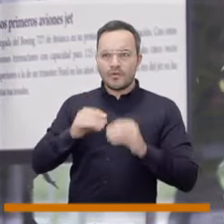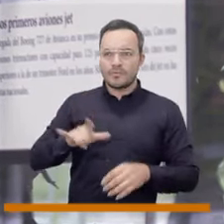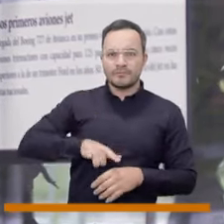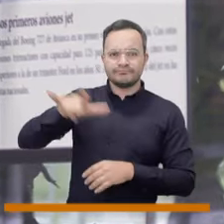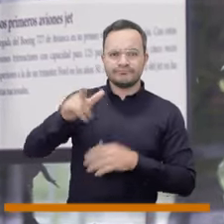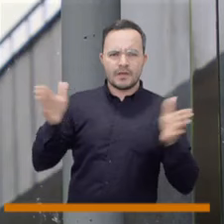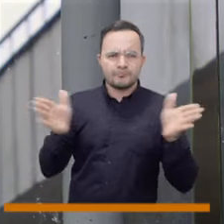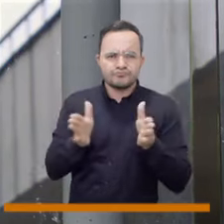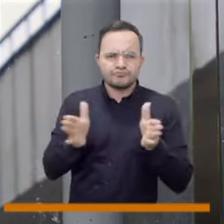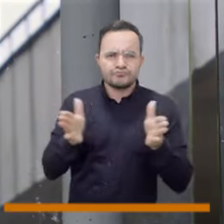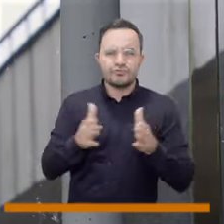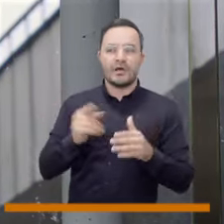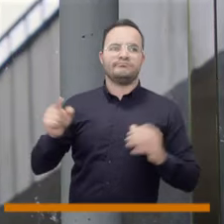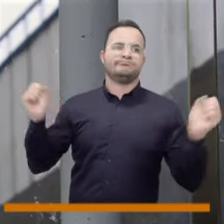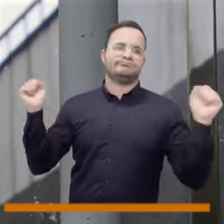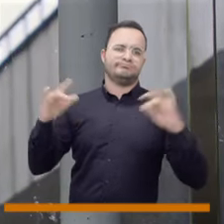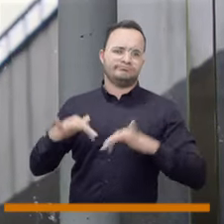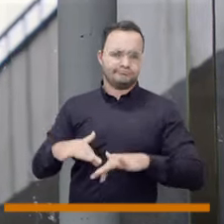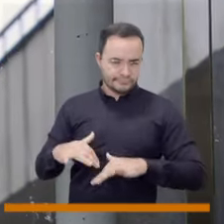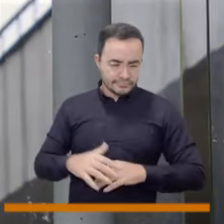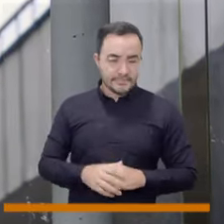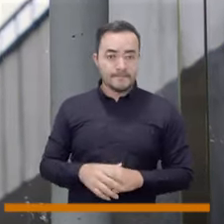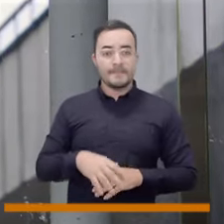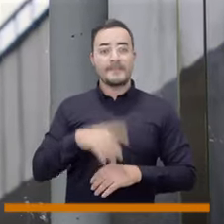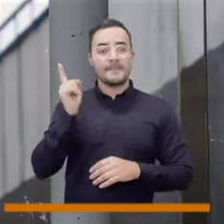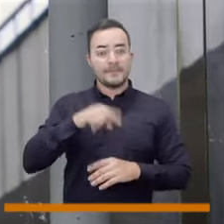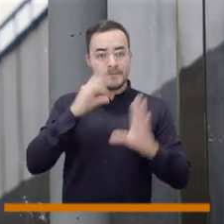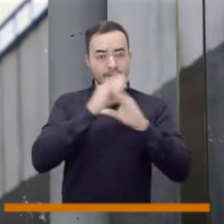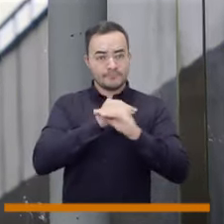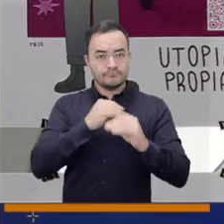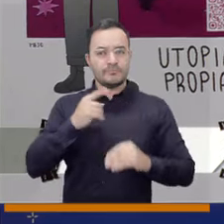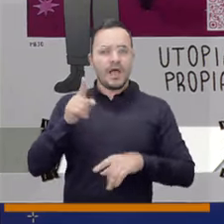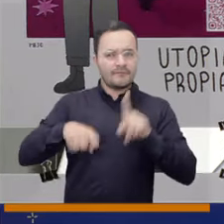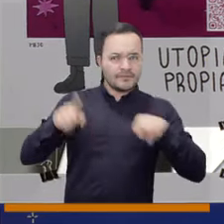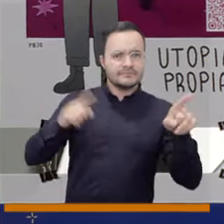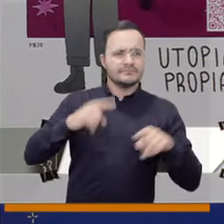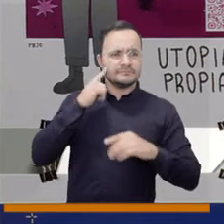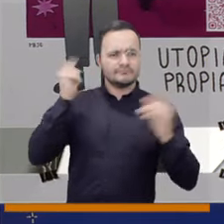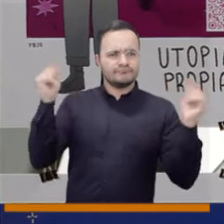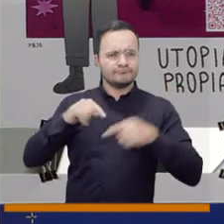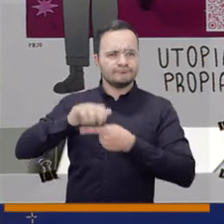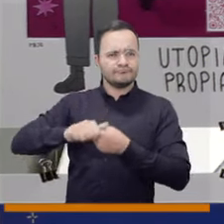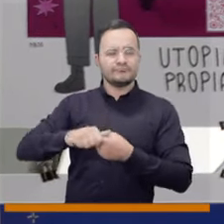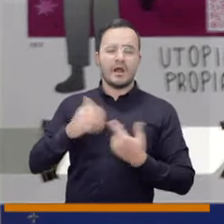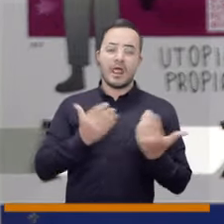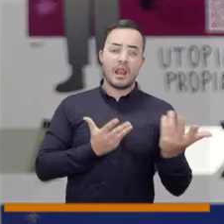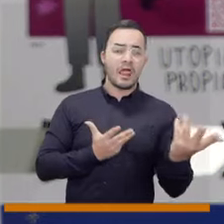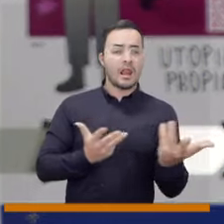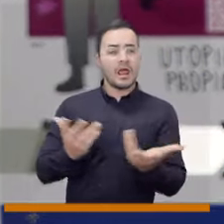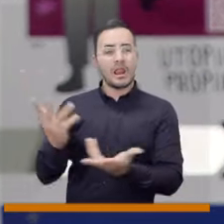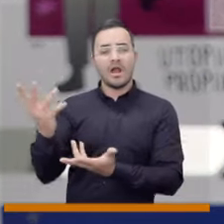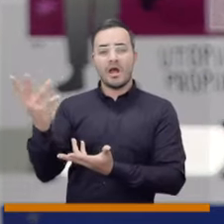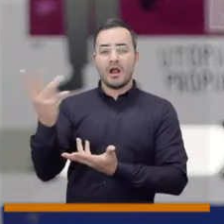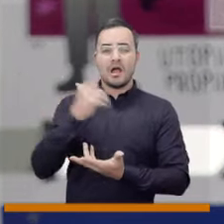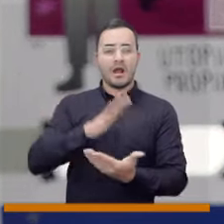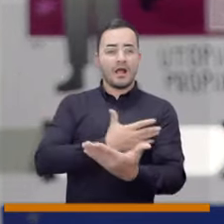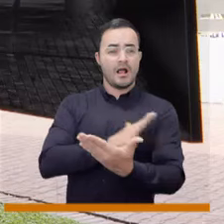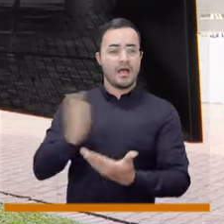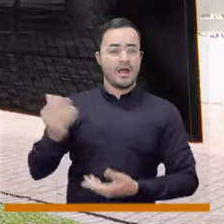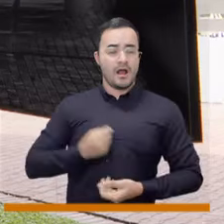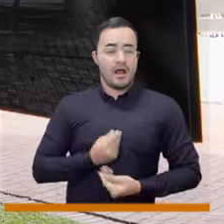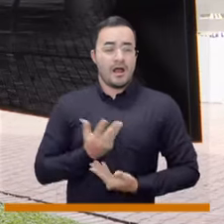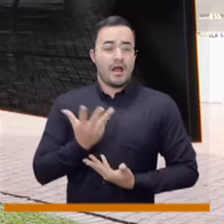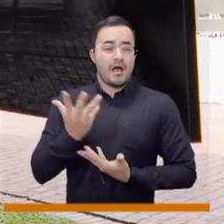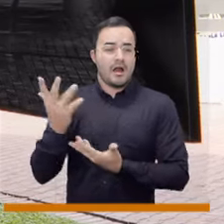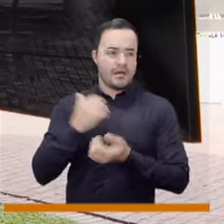aeromodelos a pequeña escala. Llevamos a cabo una noche, una gala de música, de ópera. Reconocer